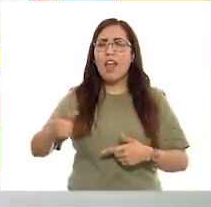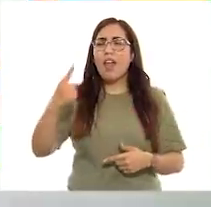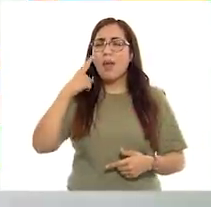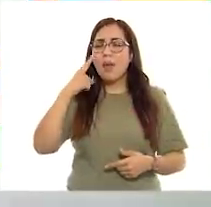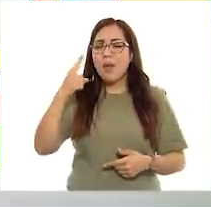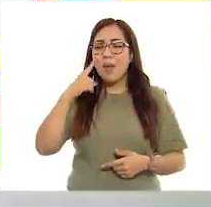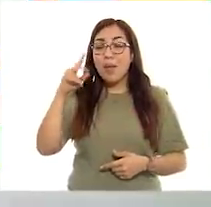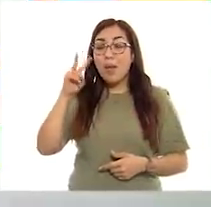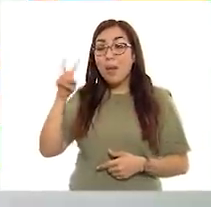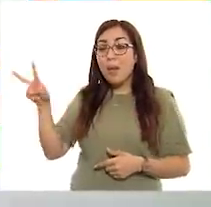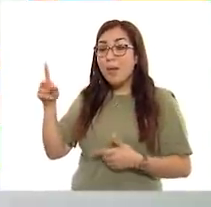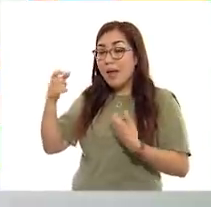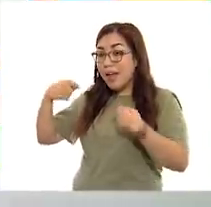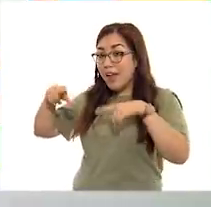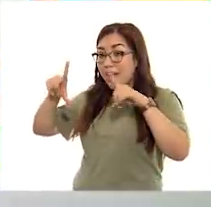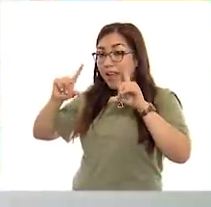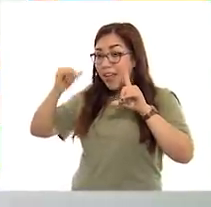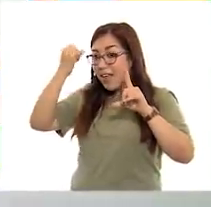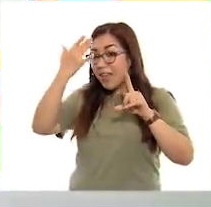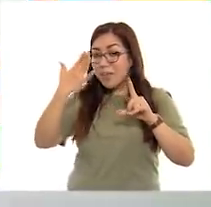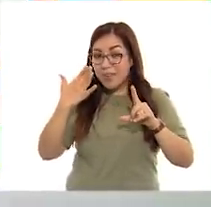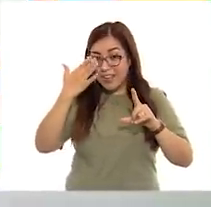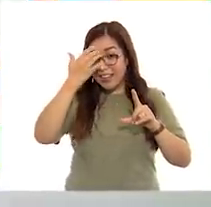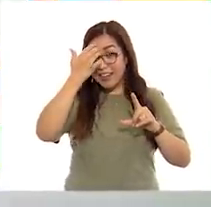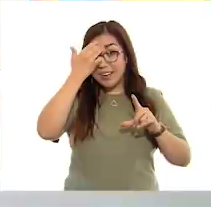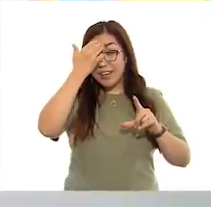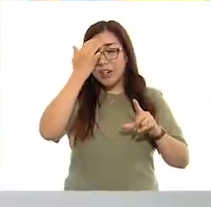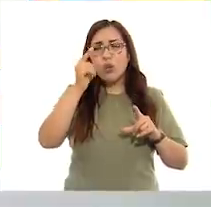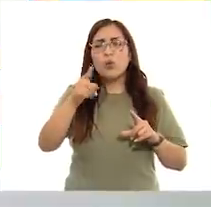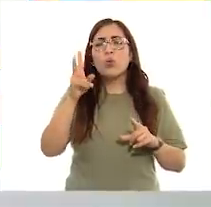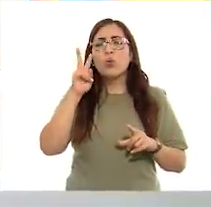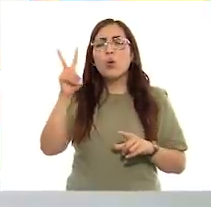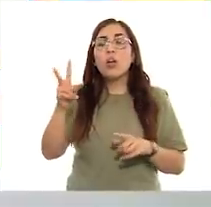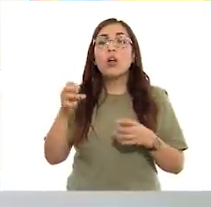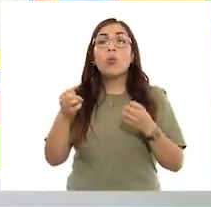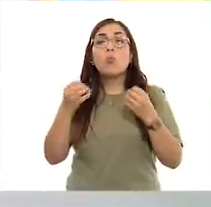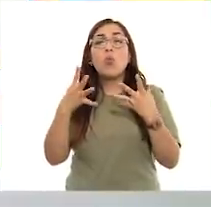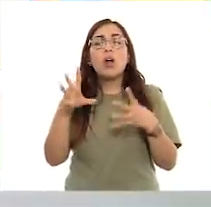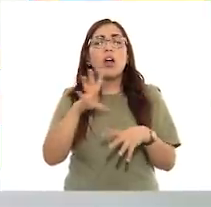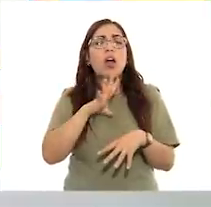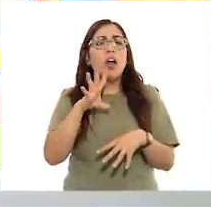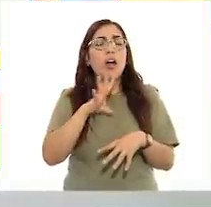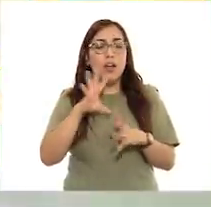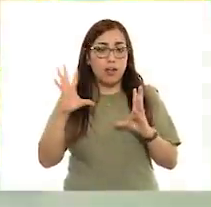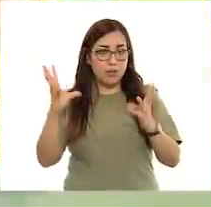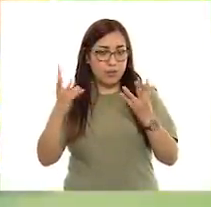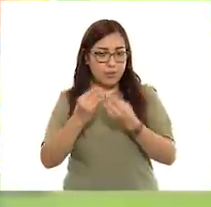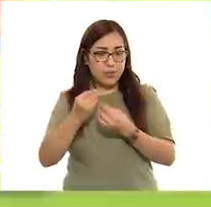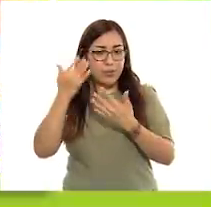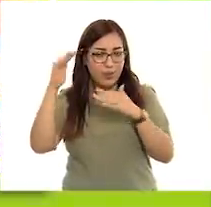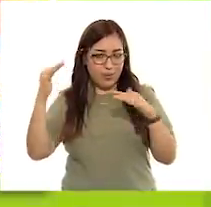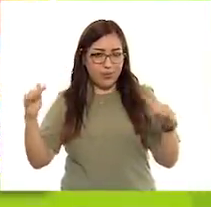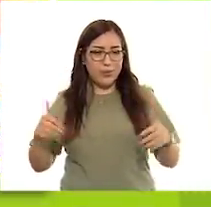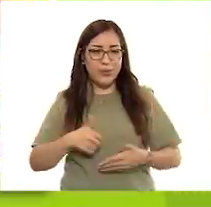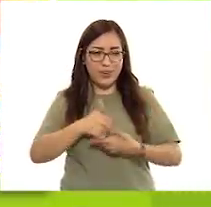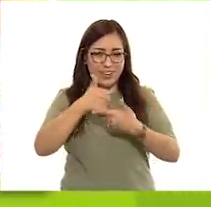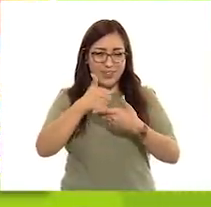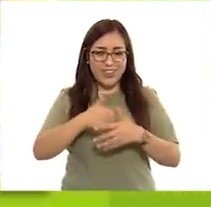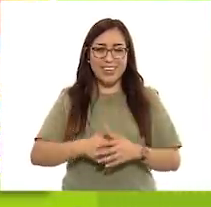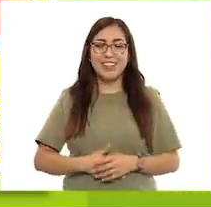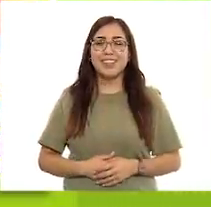la imagen y en casa cuenta y registra las cantidades con el adulto que te acompaña.